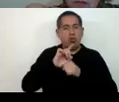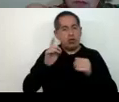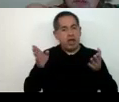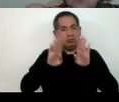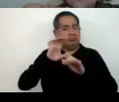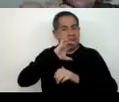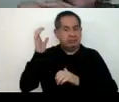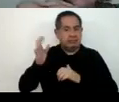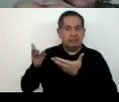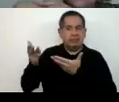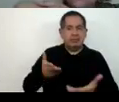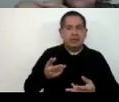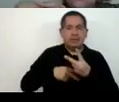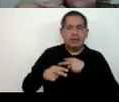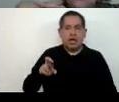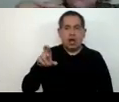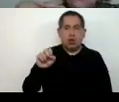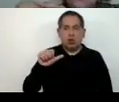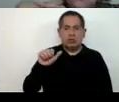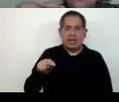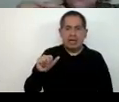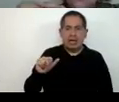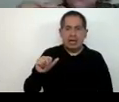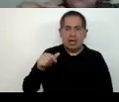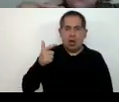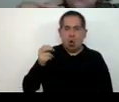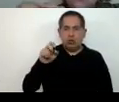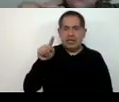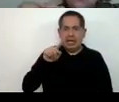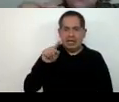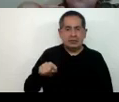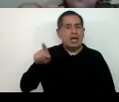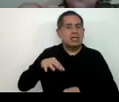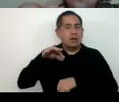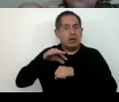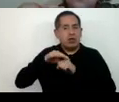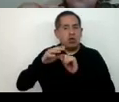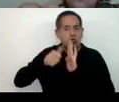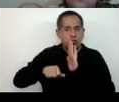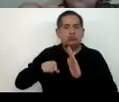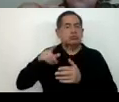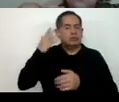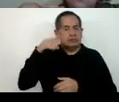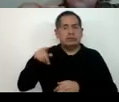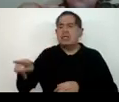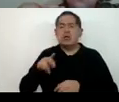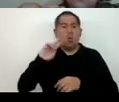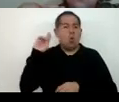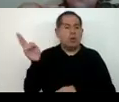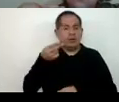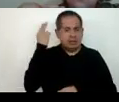acompaña Rosana González Osorno. Ella es médica cirujana egresada de la Universidad